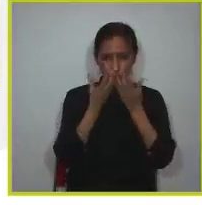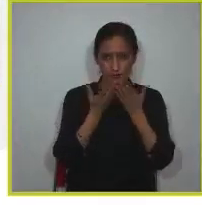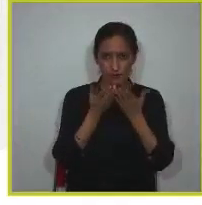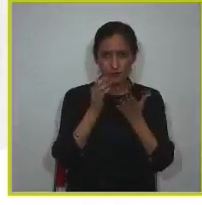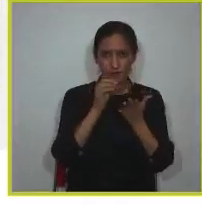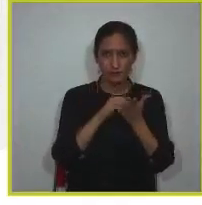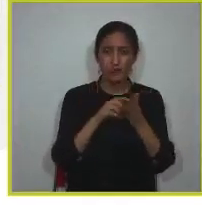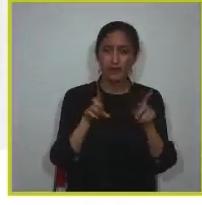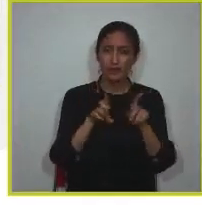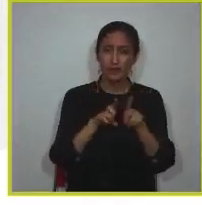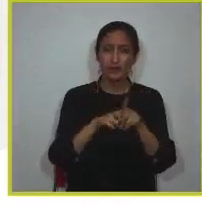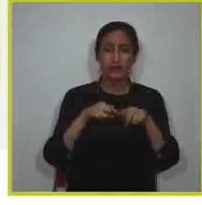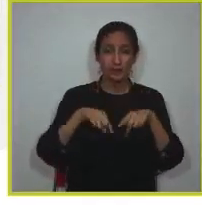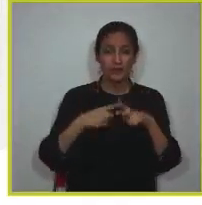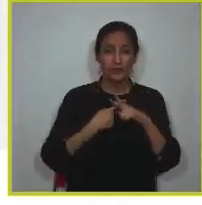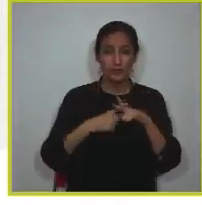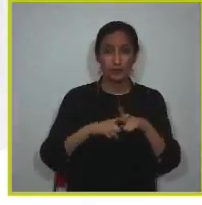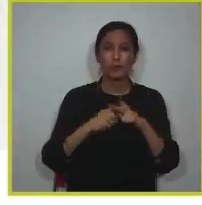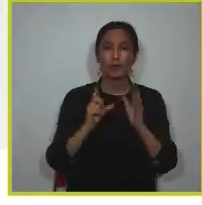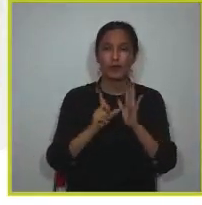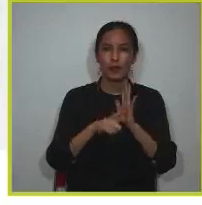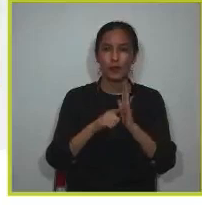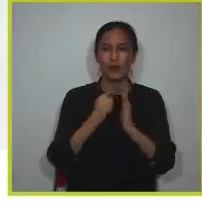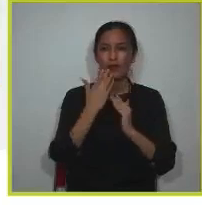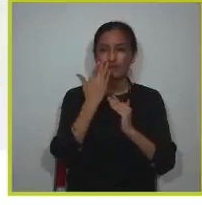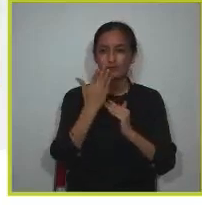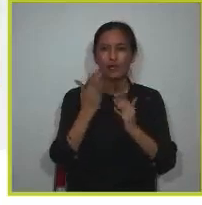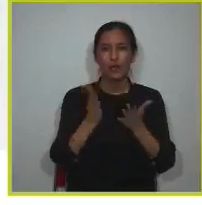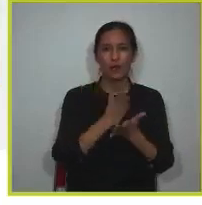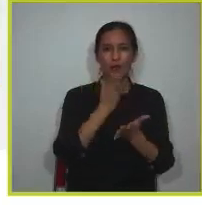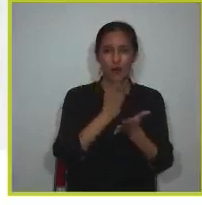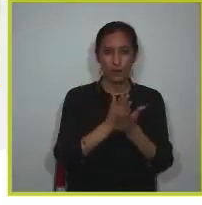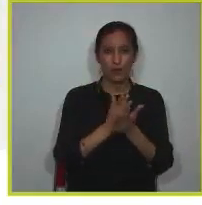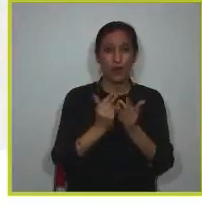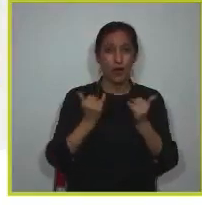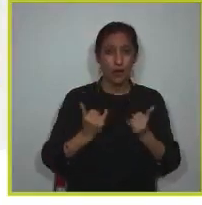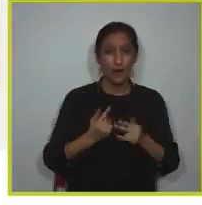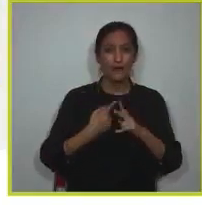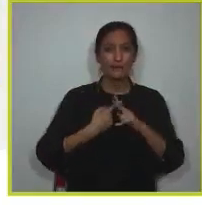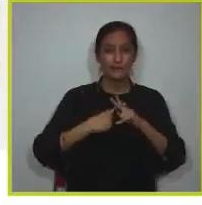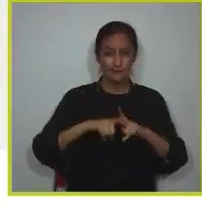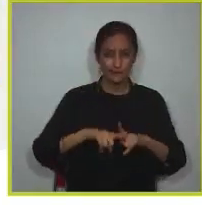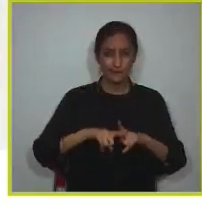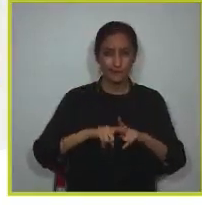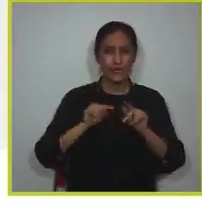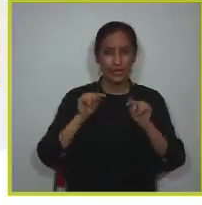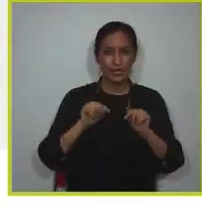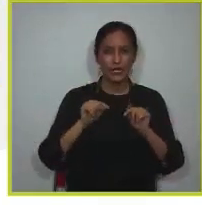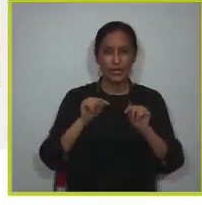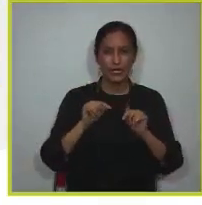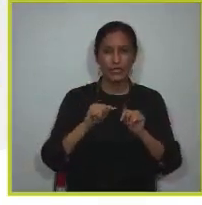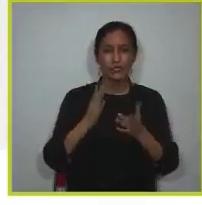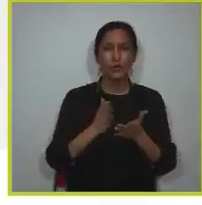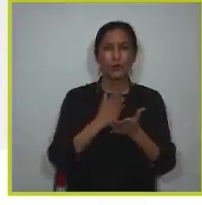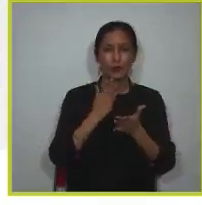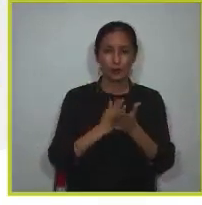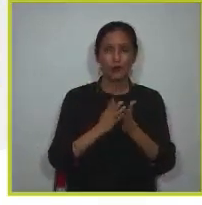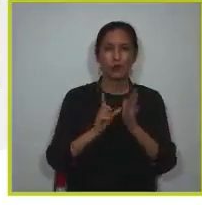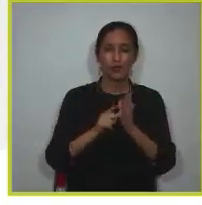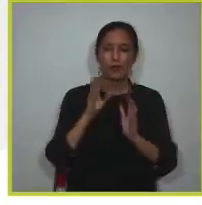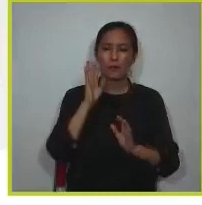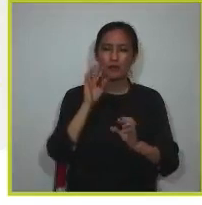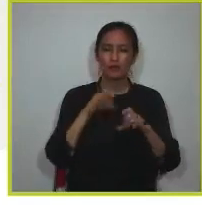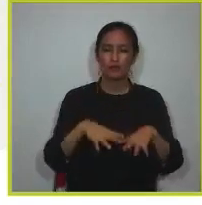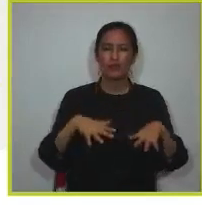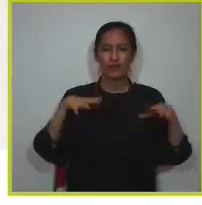este sería un Punto de partida para enfrentarnos este problema pero por ahora eso es ese es el problema de los residuos